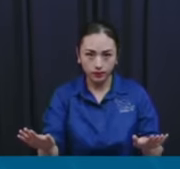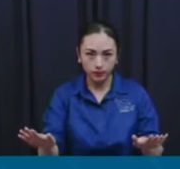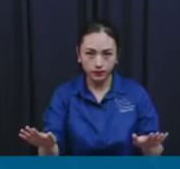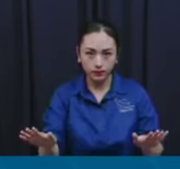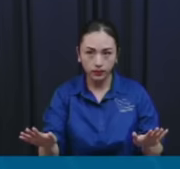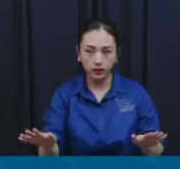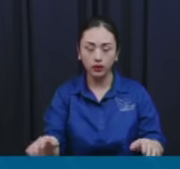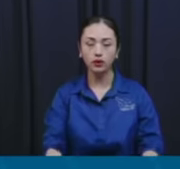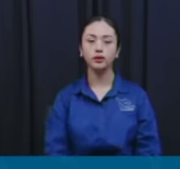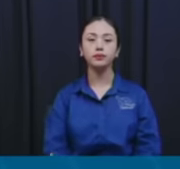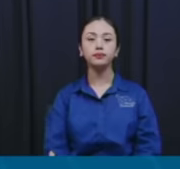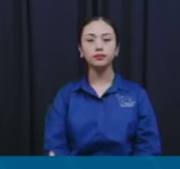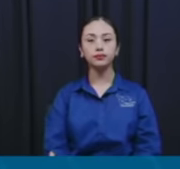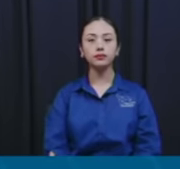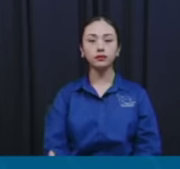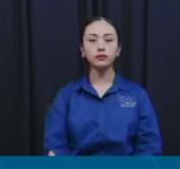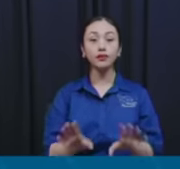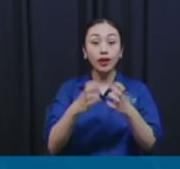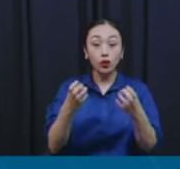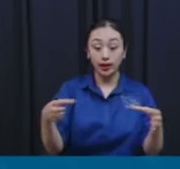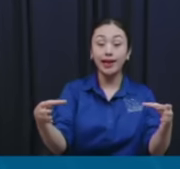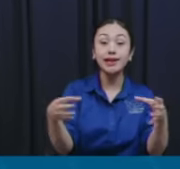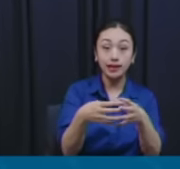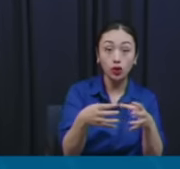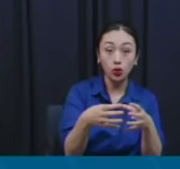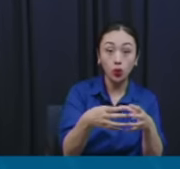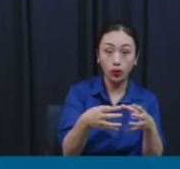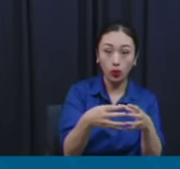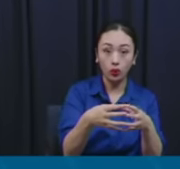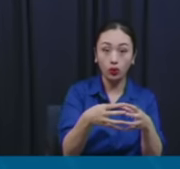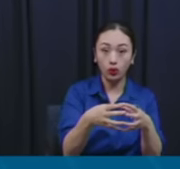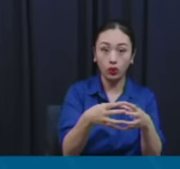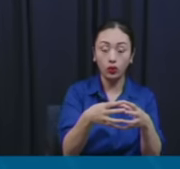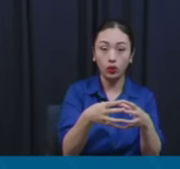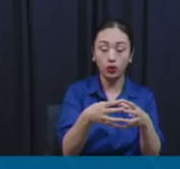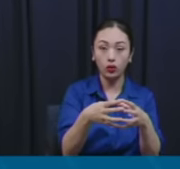no teníamos no tenían los Elohim que morir como hombres